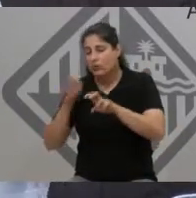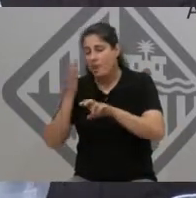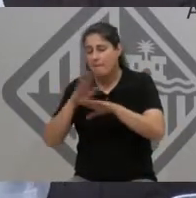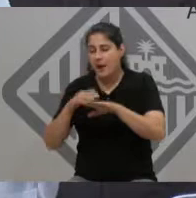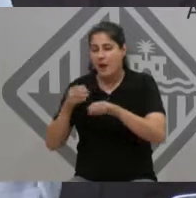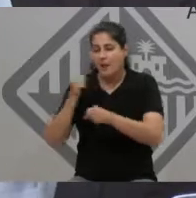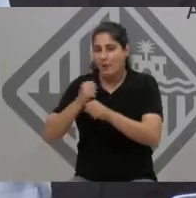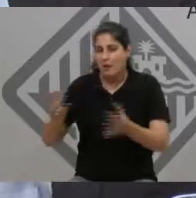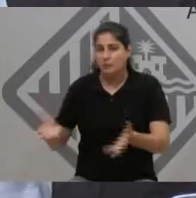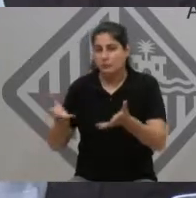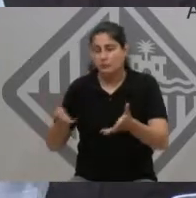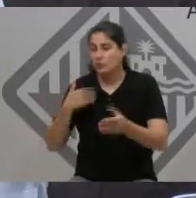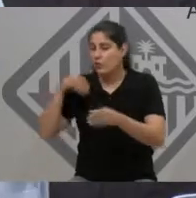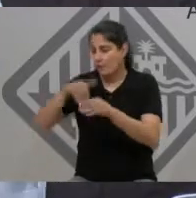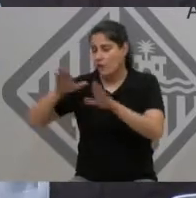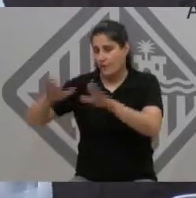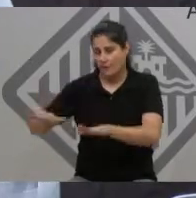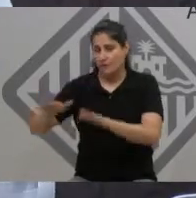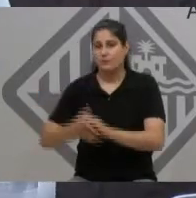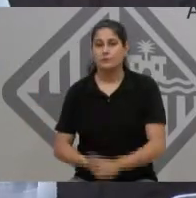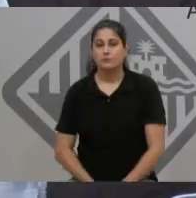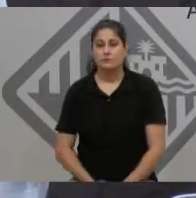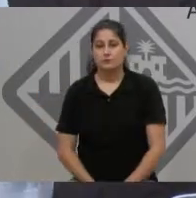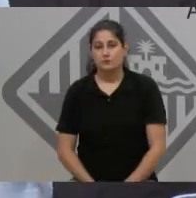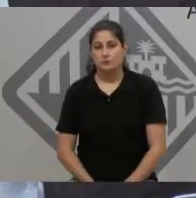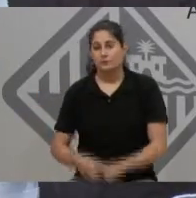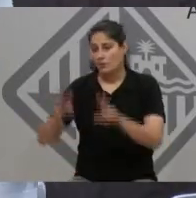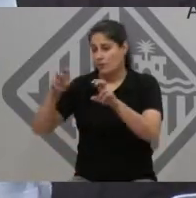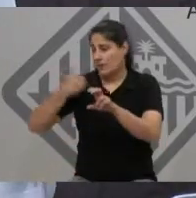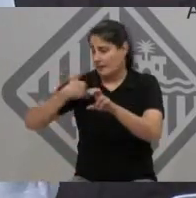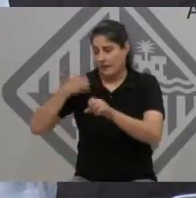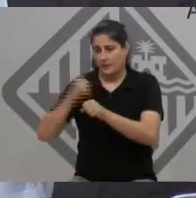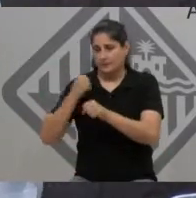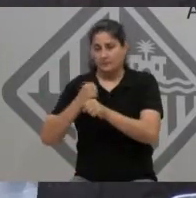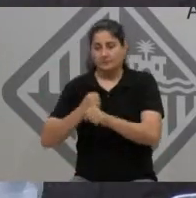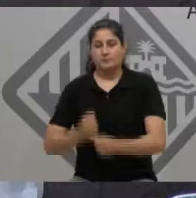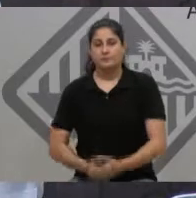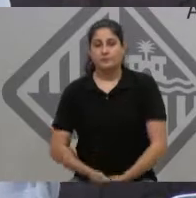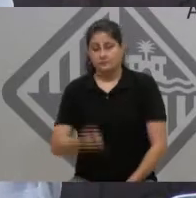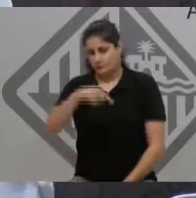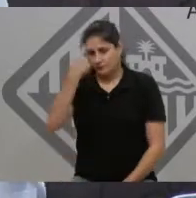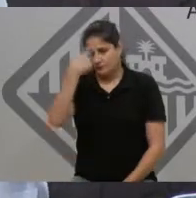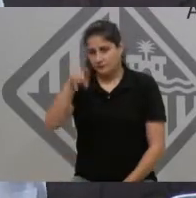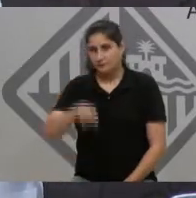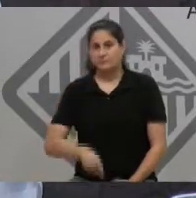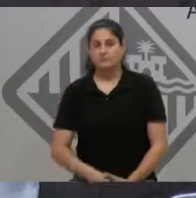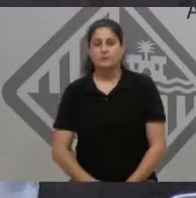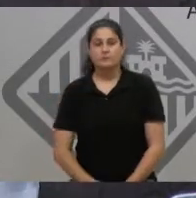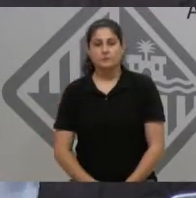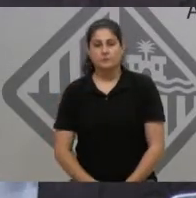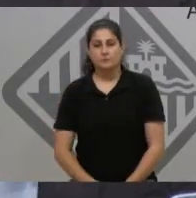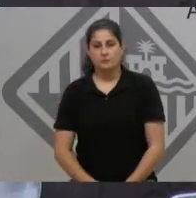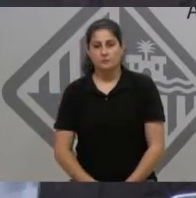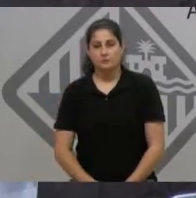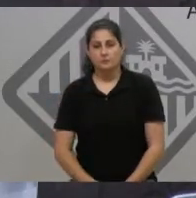teletrabajo, votamos a favor. Es un tema que se está haciendo ampliamente y lo conocen. Y se lleva a